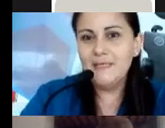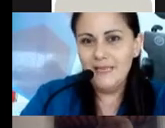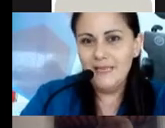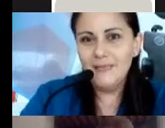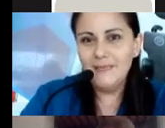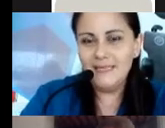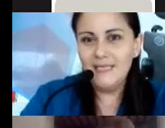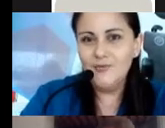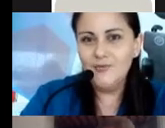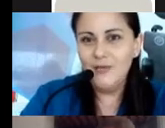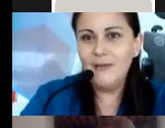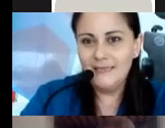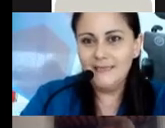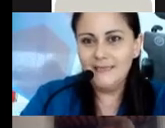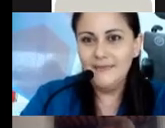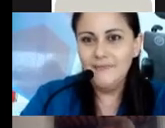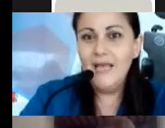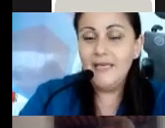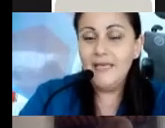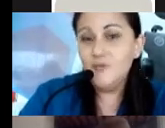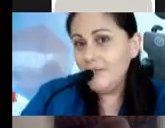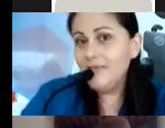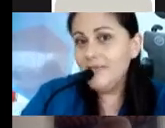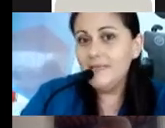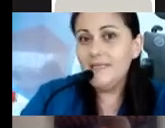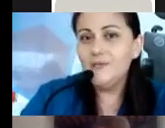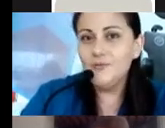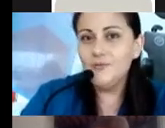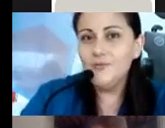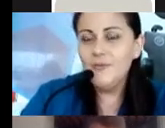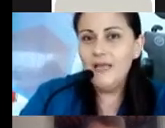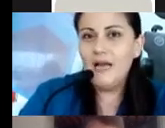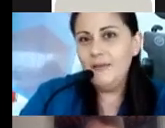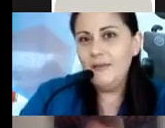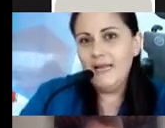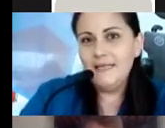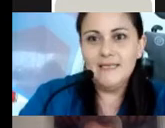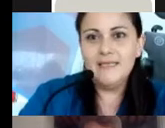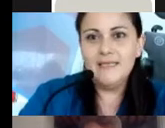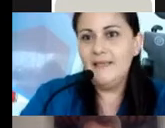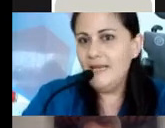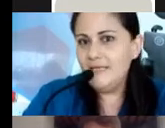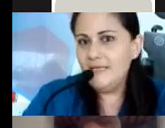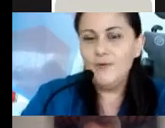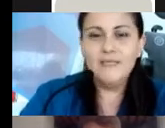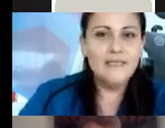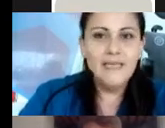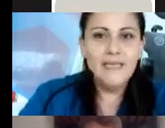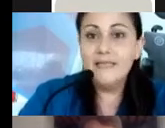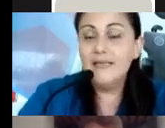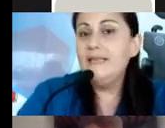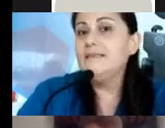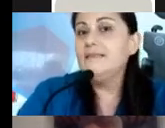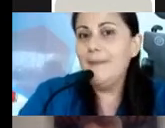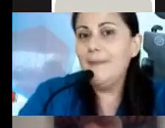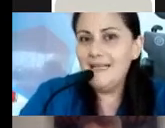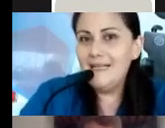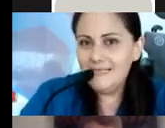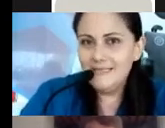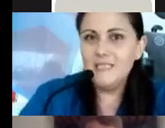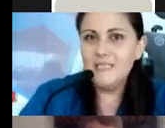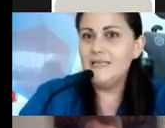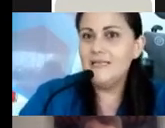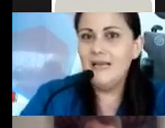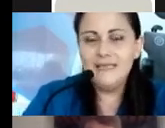este paciente me está haciendo un imbalance. Y eso se mide en centímetros. Hay balances hacia la derecha o hacia la izquierda y entre